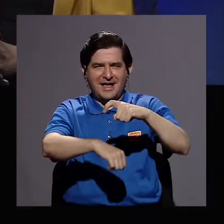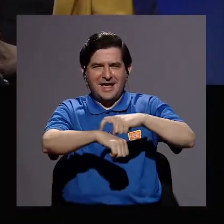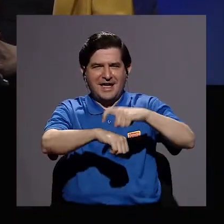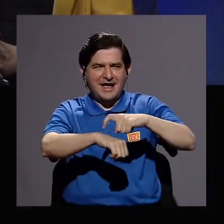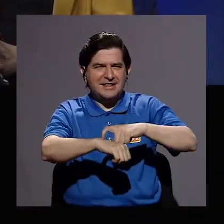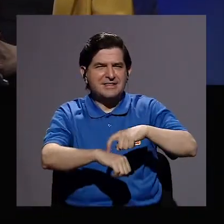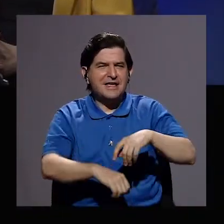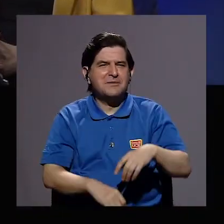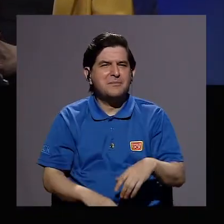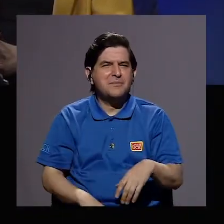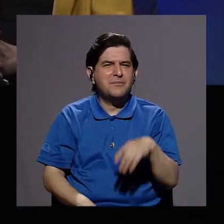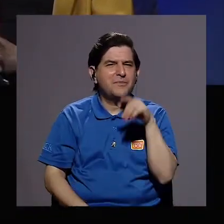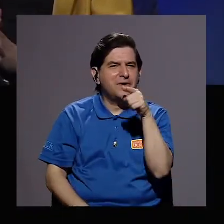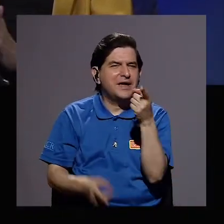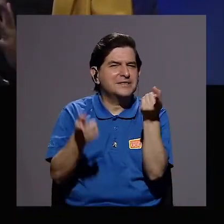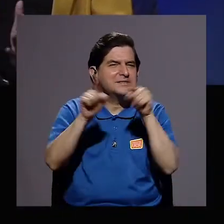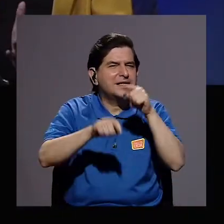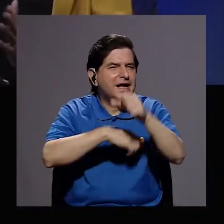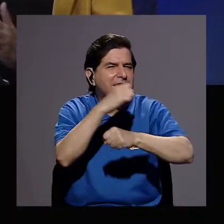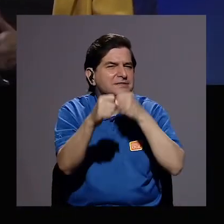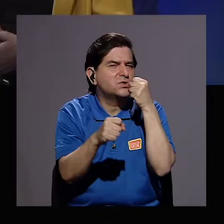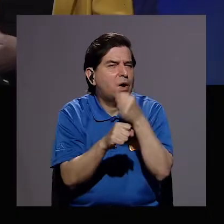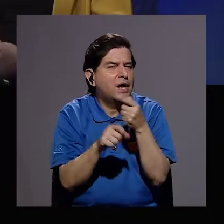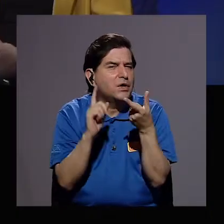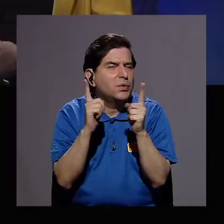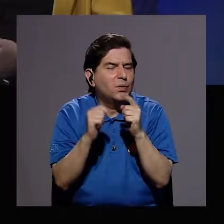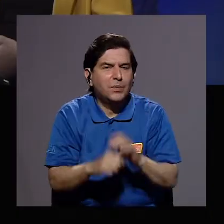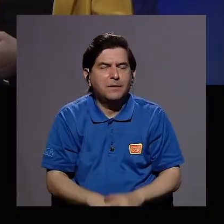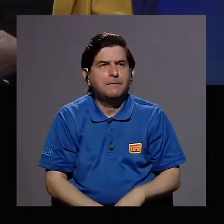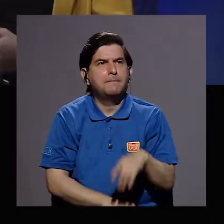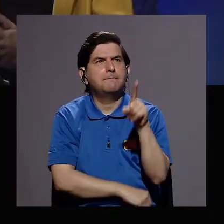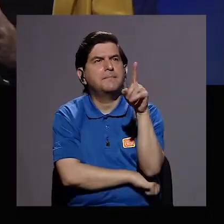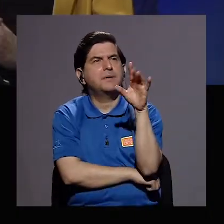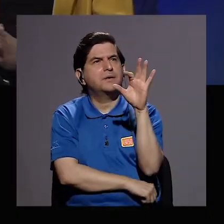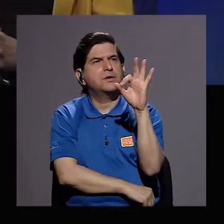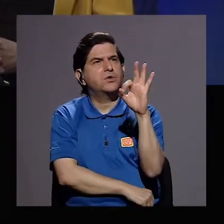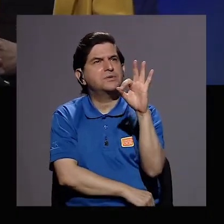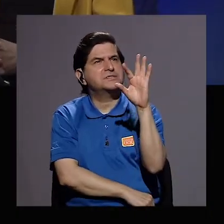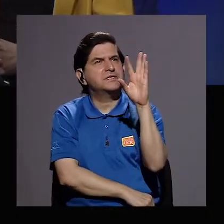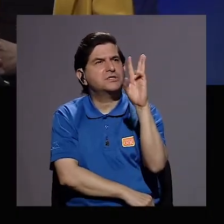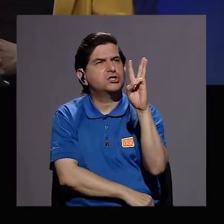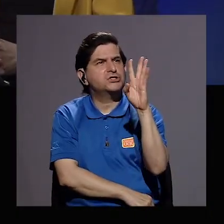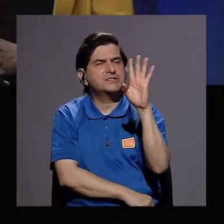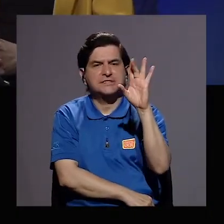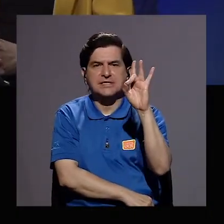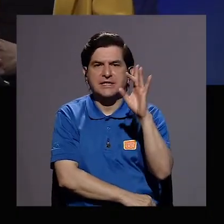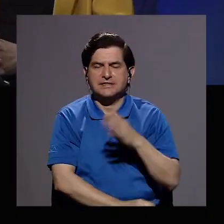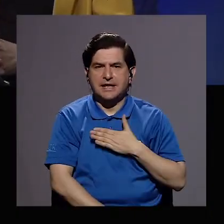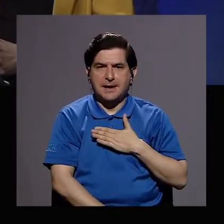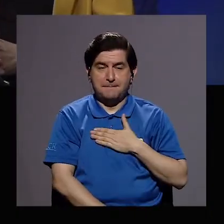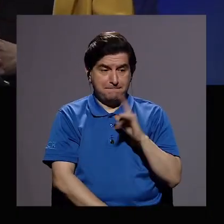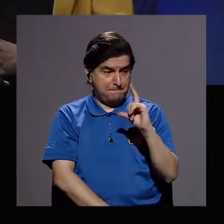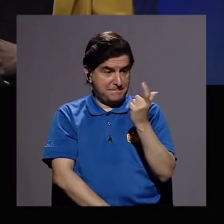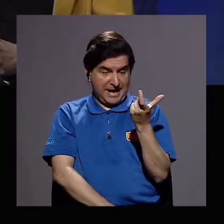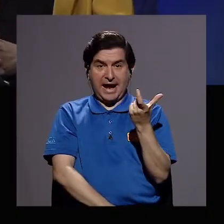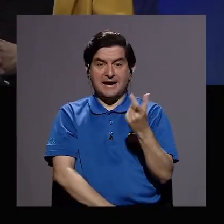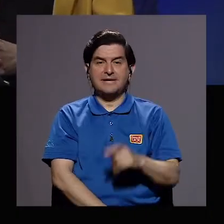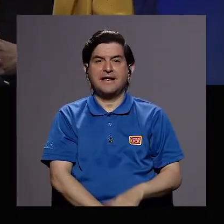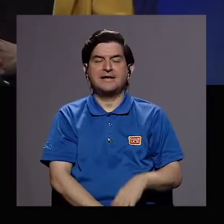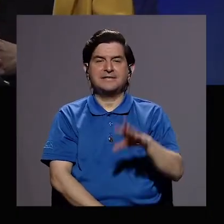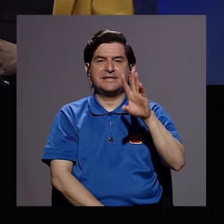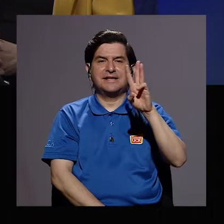nos estamos ubicando en la década de... En 1968. Mi carnet